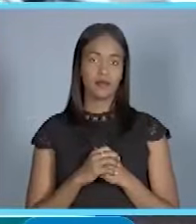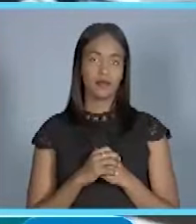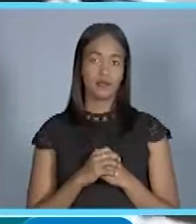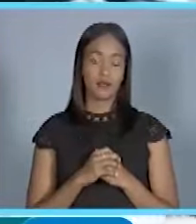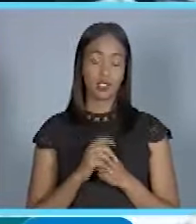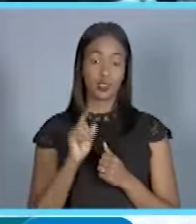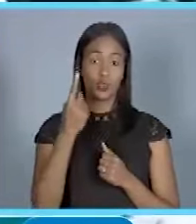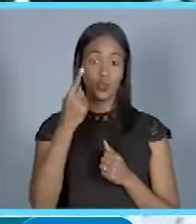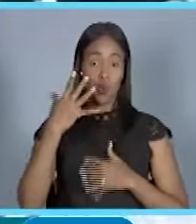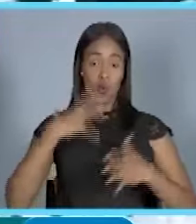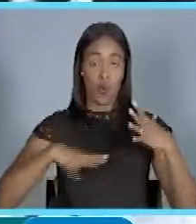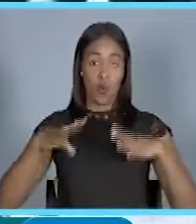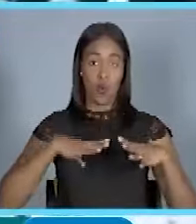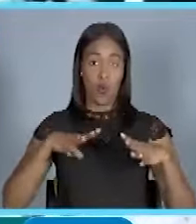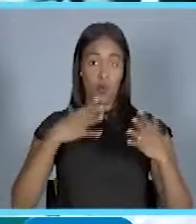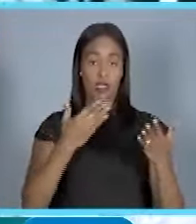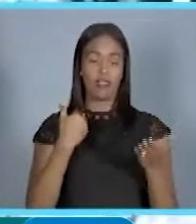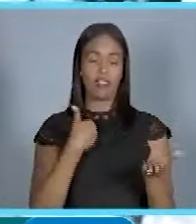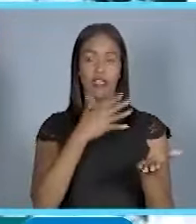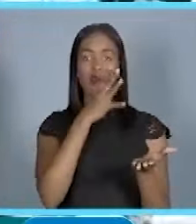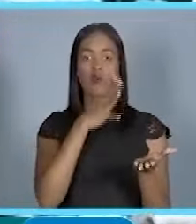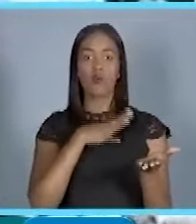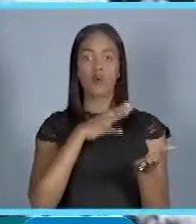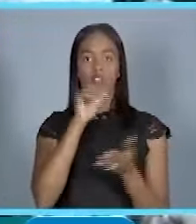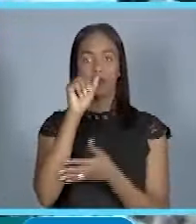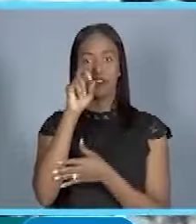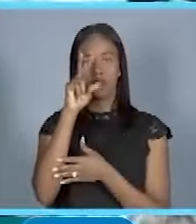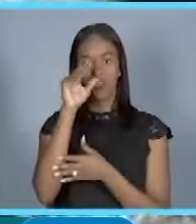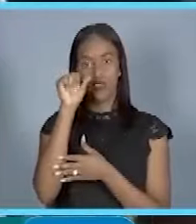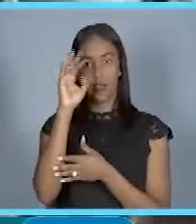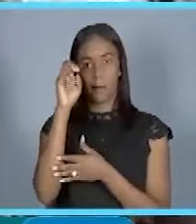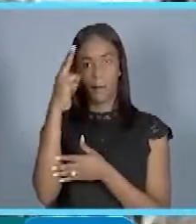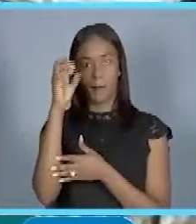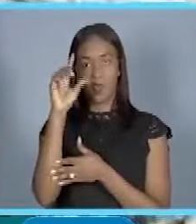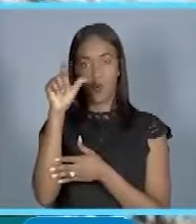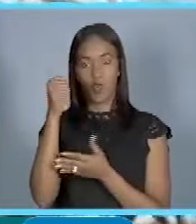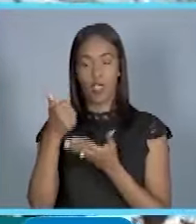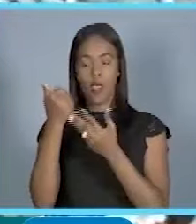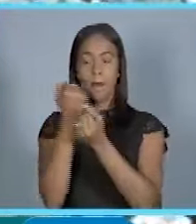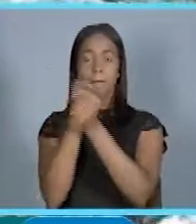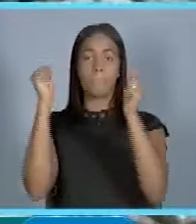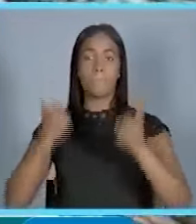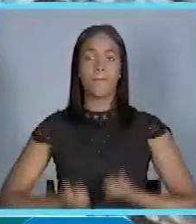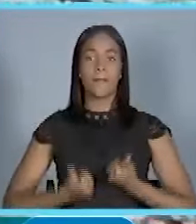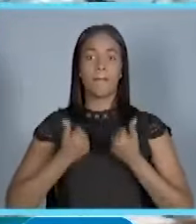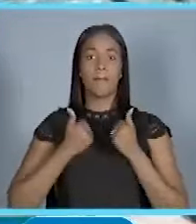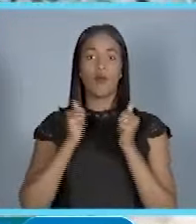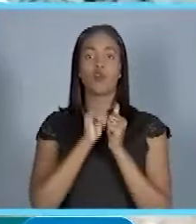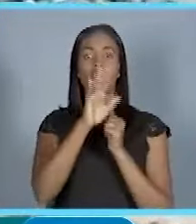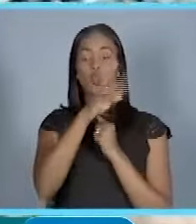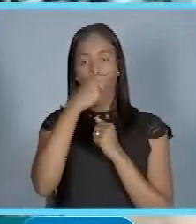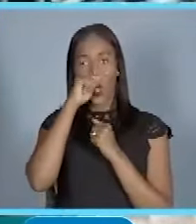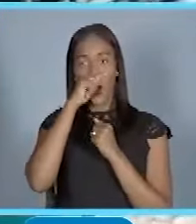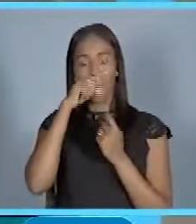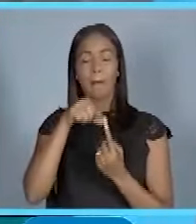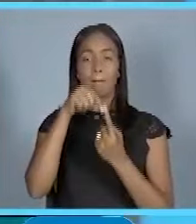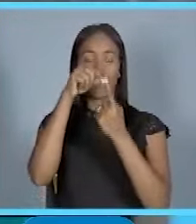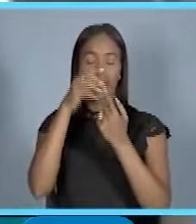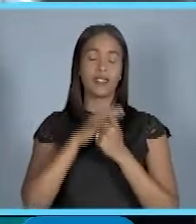Solo con la ropa que tenía puesta quedó la señora Andrea Camacho, luego de salvar la vida milagrosamente junto a su niño